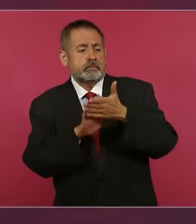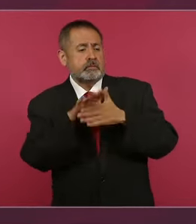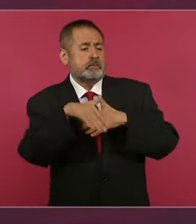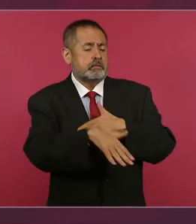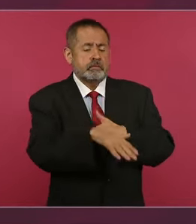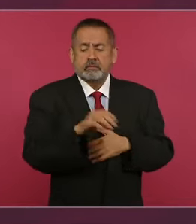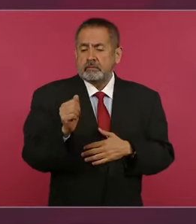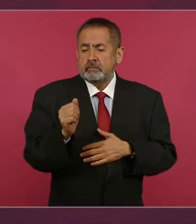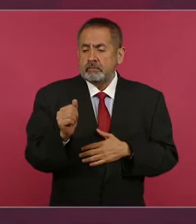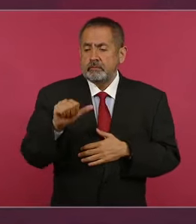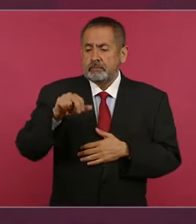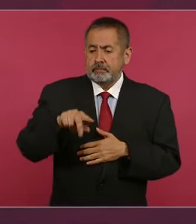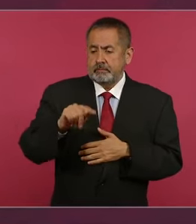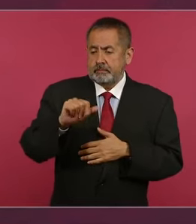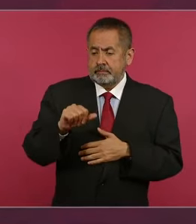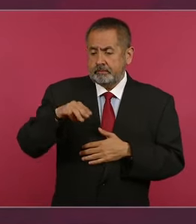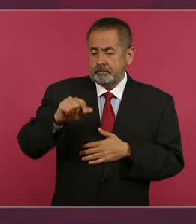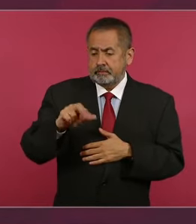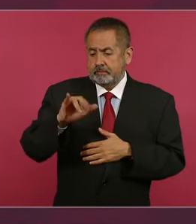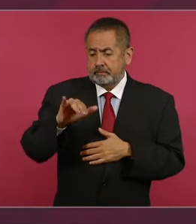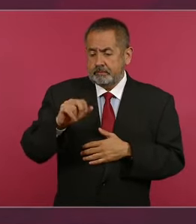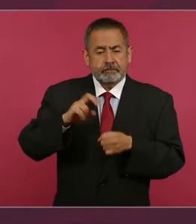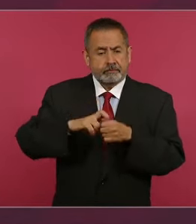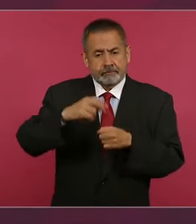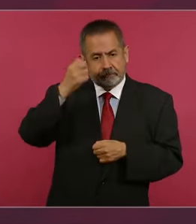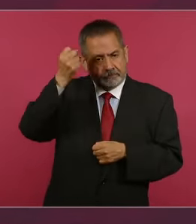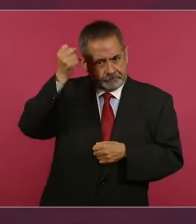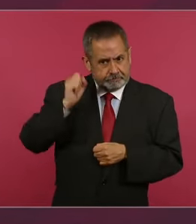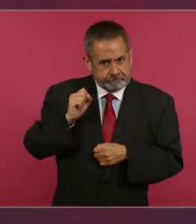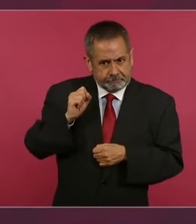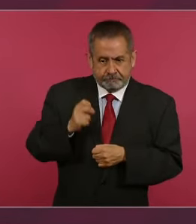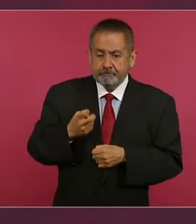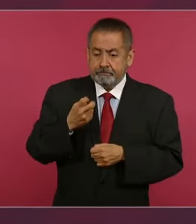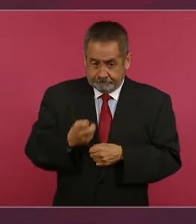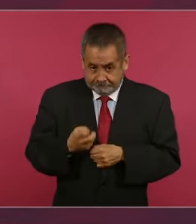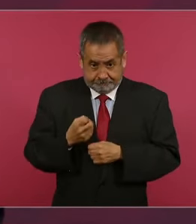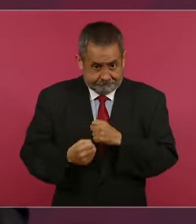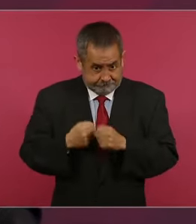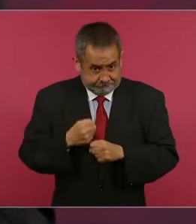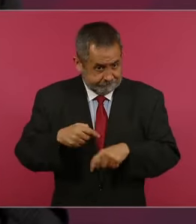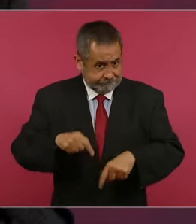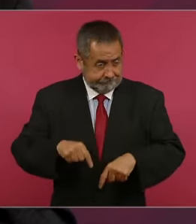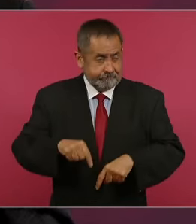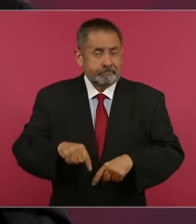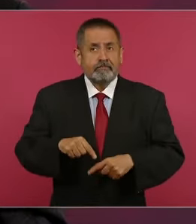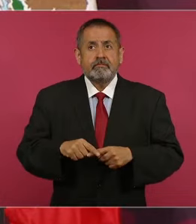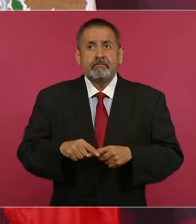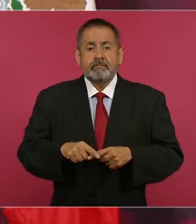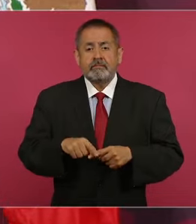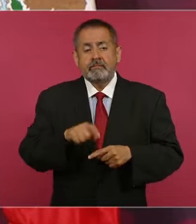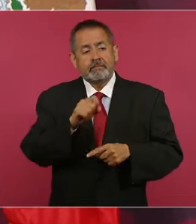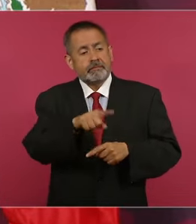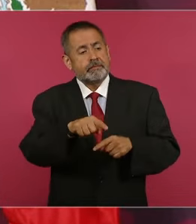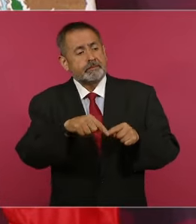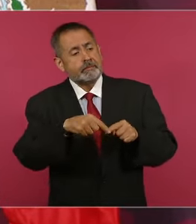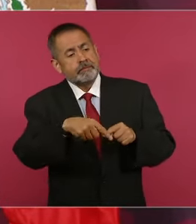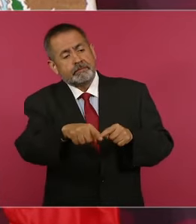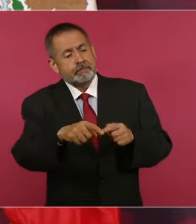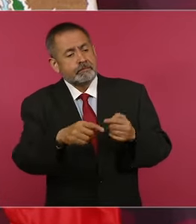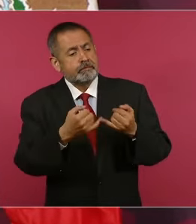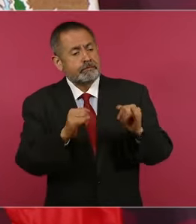María de Sinaloa. Este año inauguramos el tramo